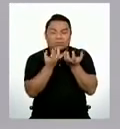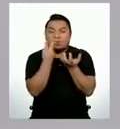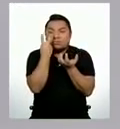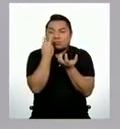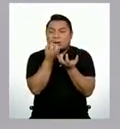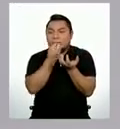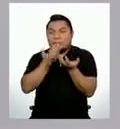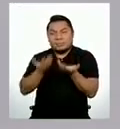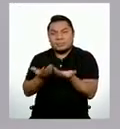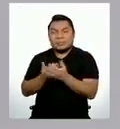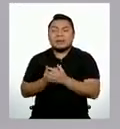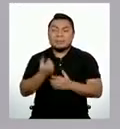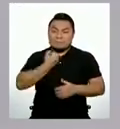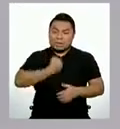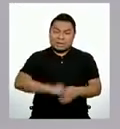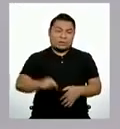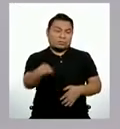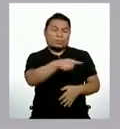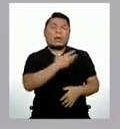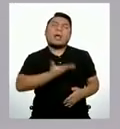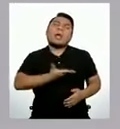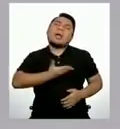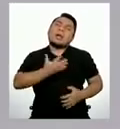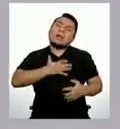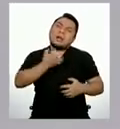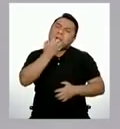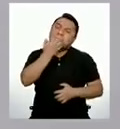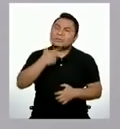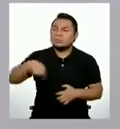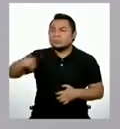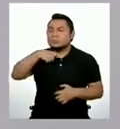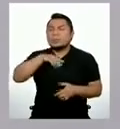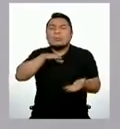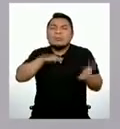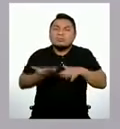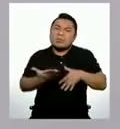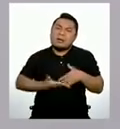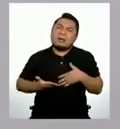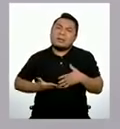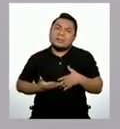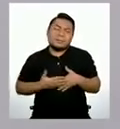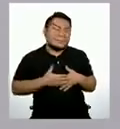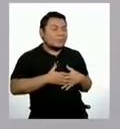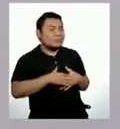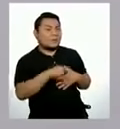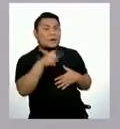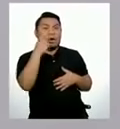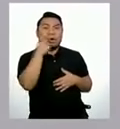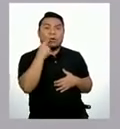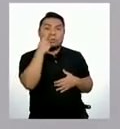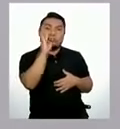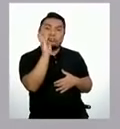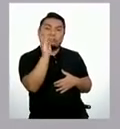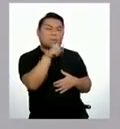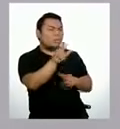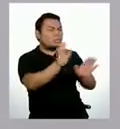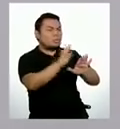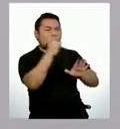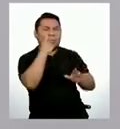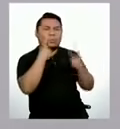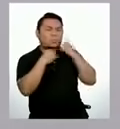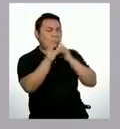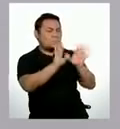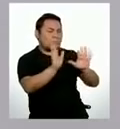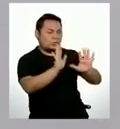Nuestros hijos morirán de hambre, y nosotros también. No llores, le pidió este buen hombre a su esposa.